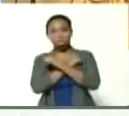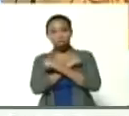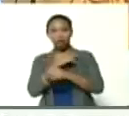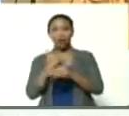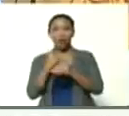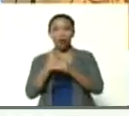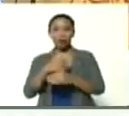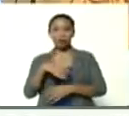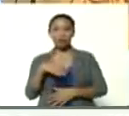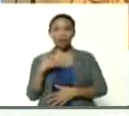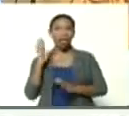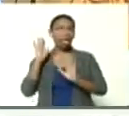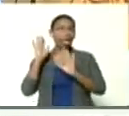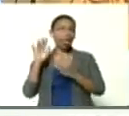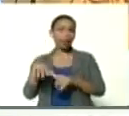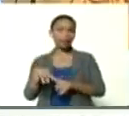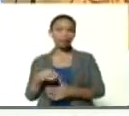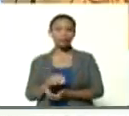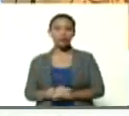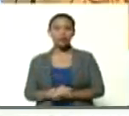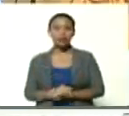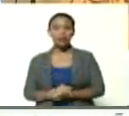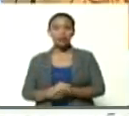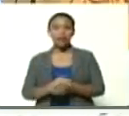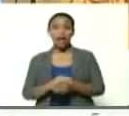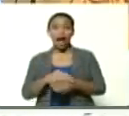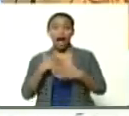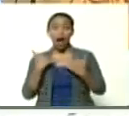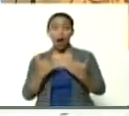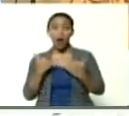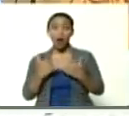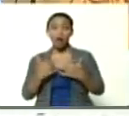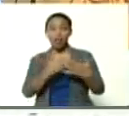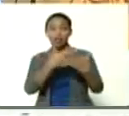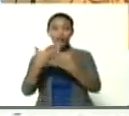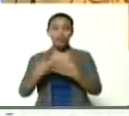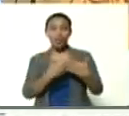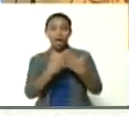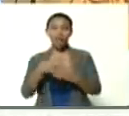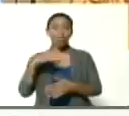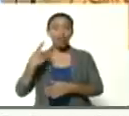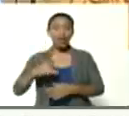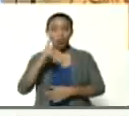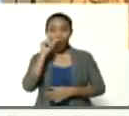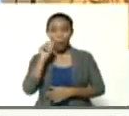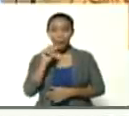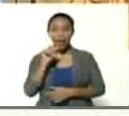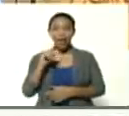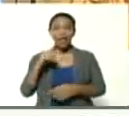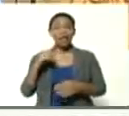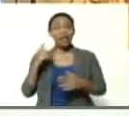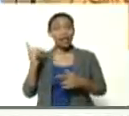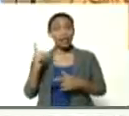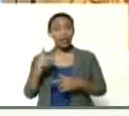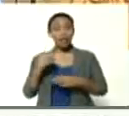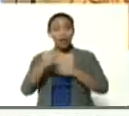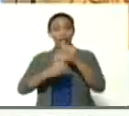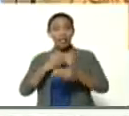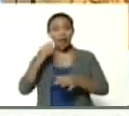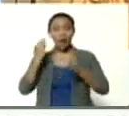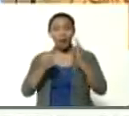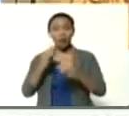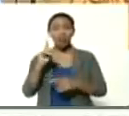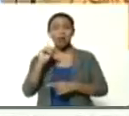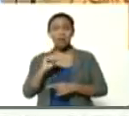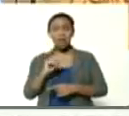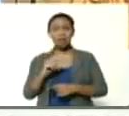Se la echan. Escalón ahora va a estudiar Derecho, entonces dentro de 5 años va a ser abogado y también se la va a